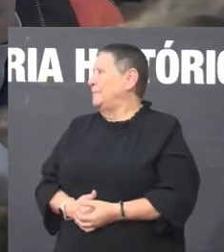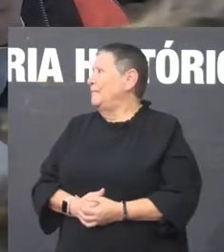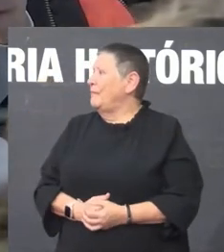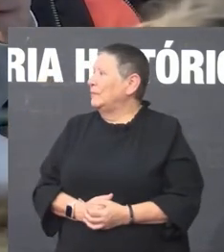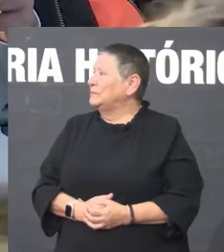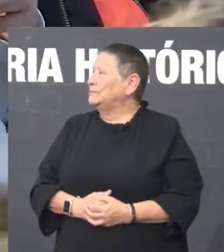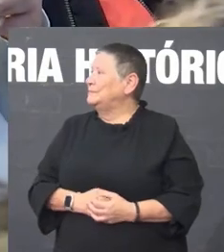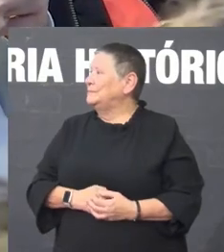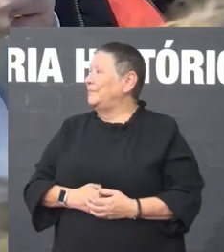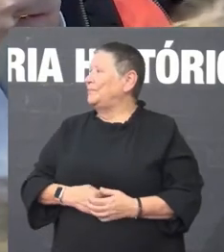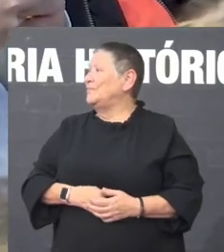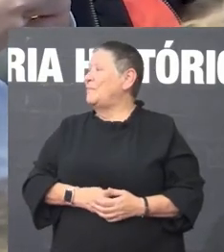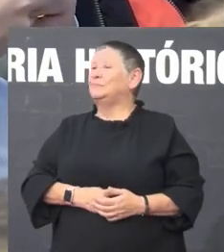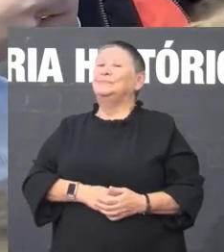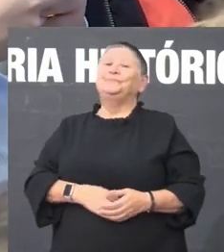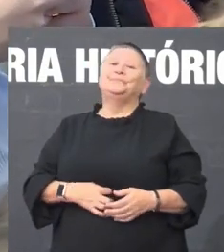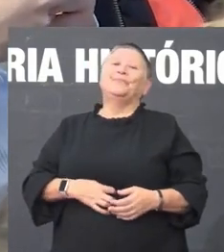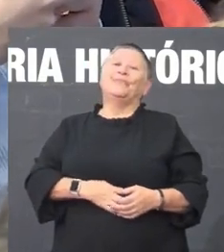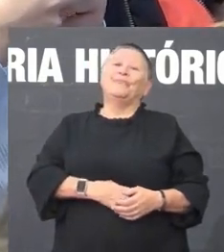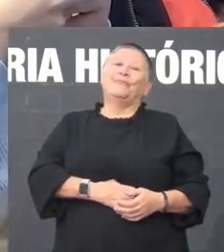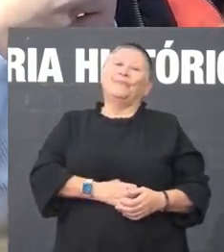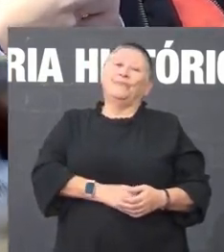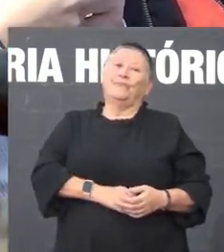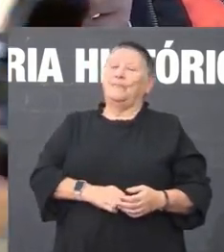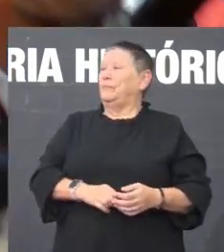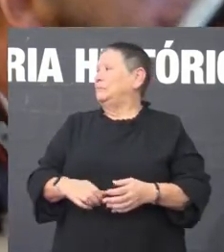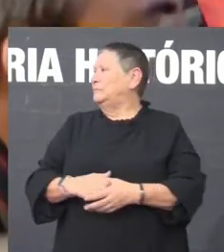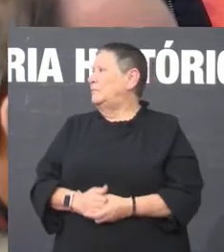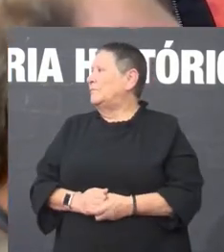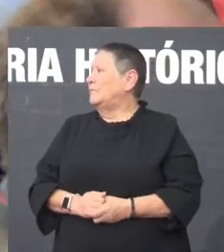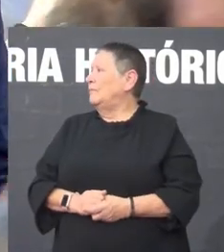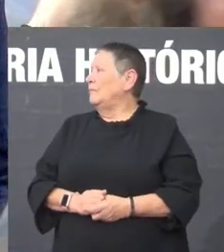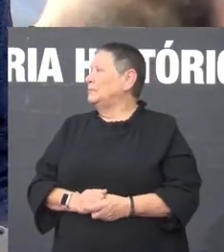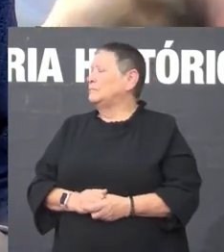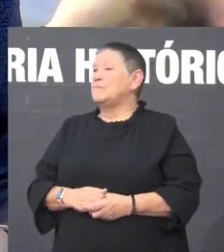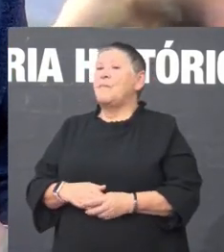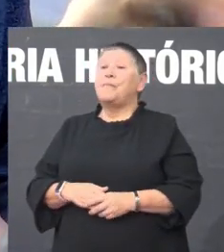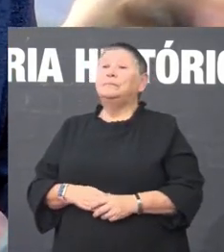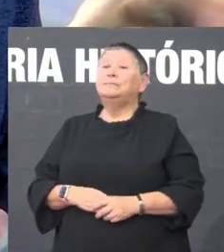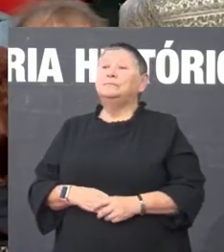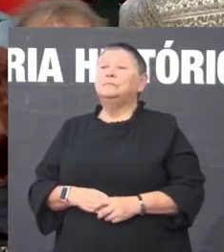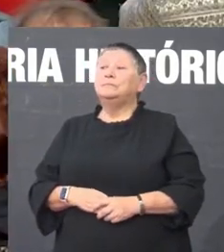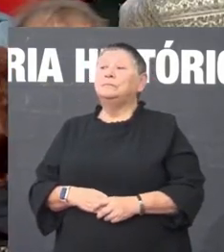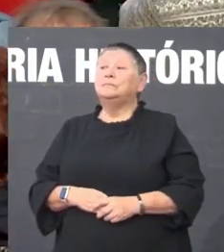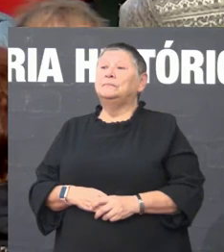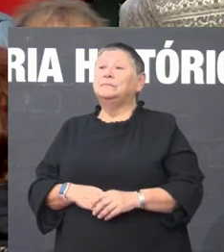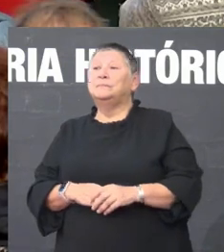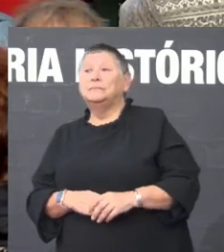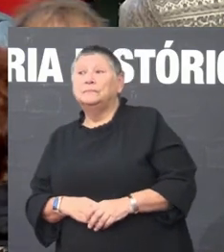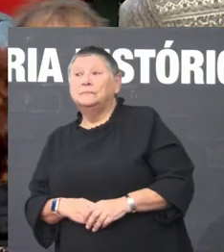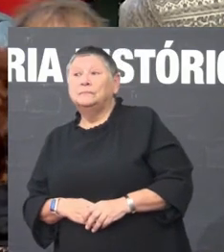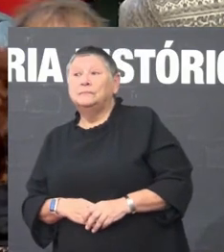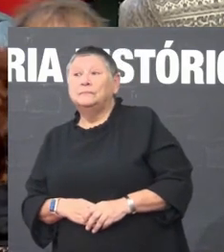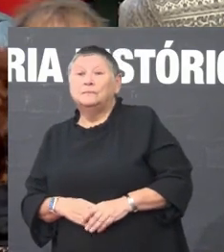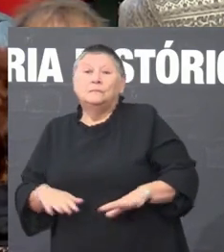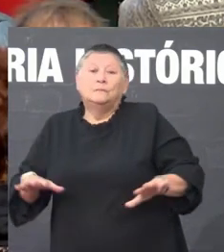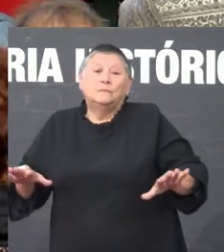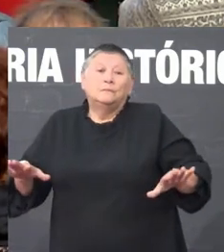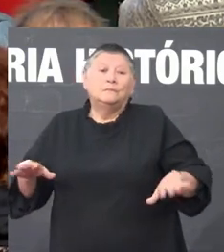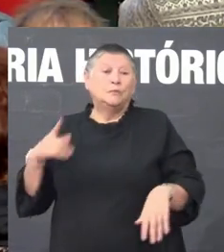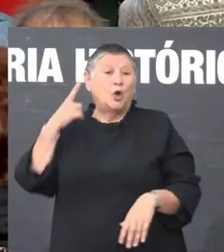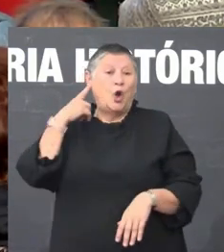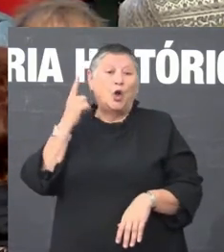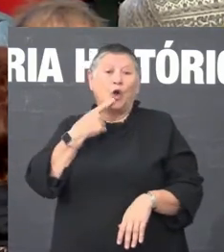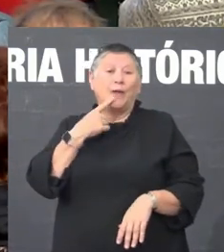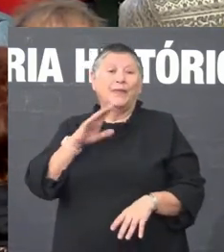Sí. También no caso galego. Sí, y hay a mesa agora de Carlos Callón, ¿no? Que vai falar sí, su represión lingüística, sí. Sí,